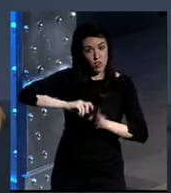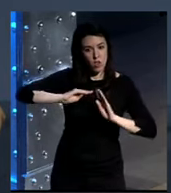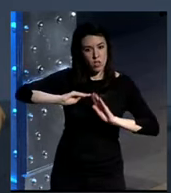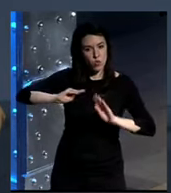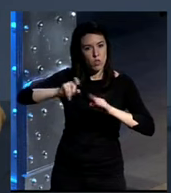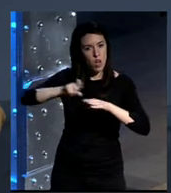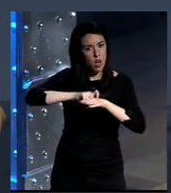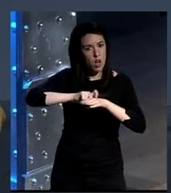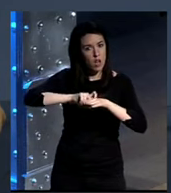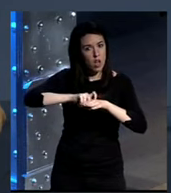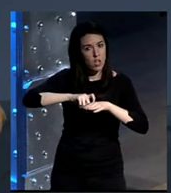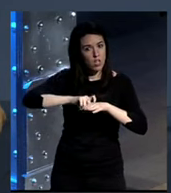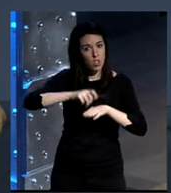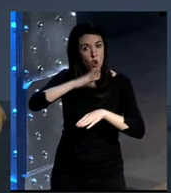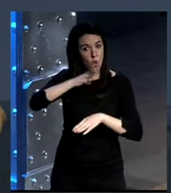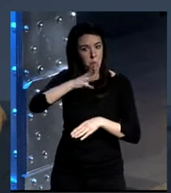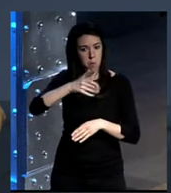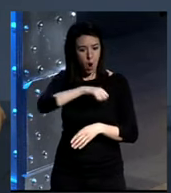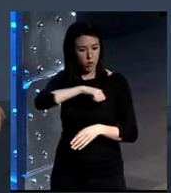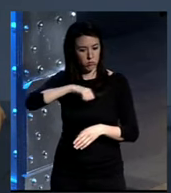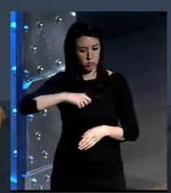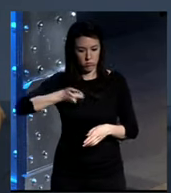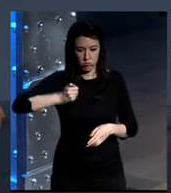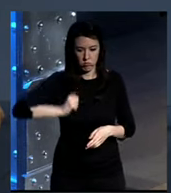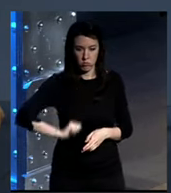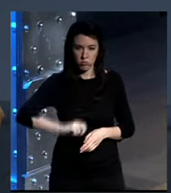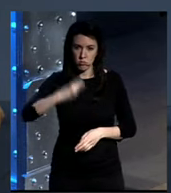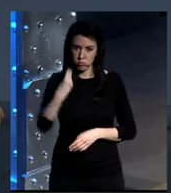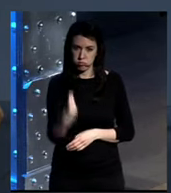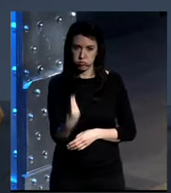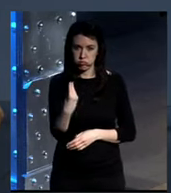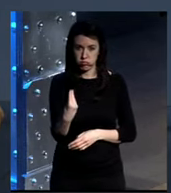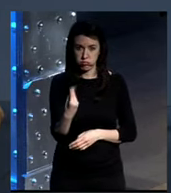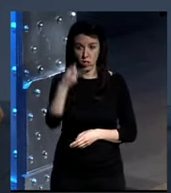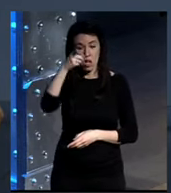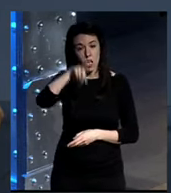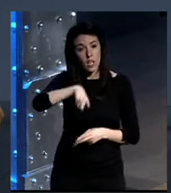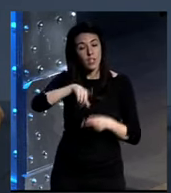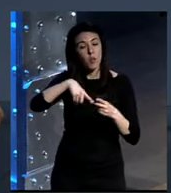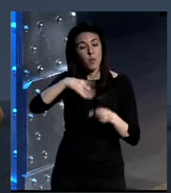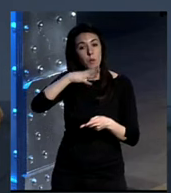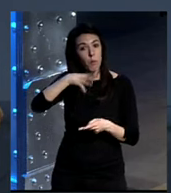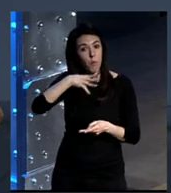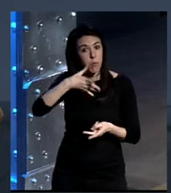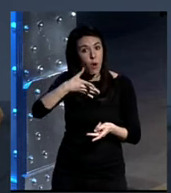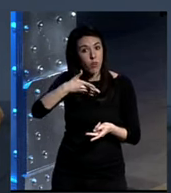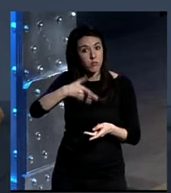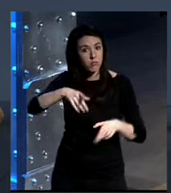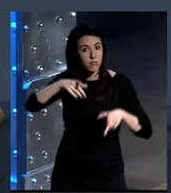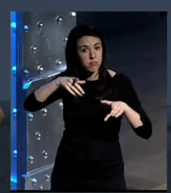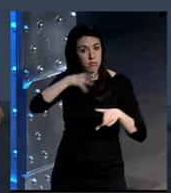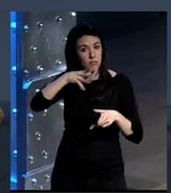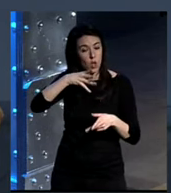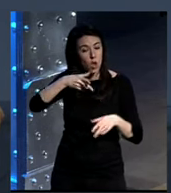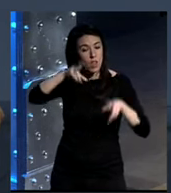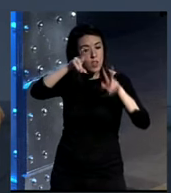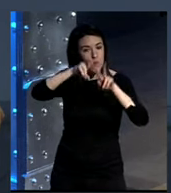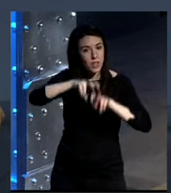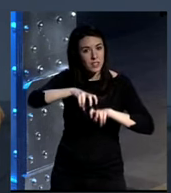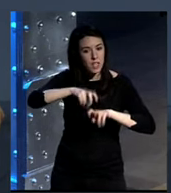caracterizó por su solvencia profesional y por investigar sobre lo